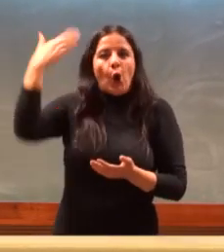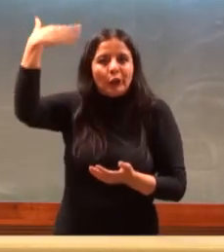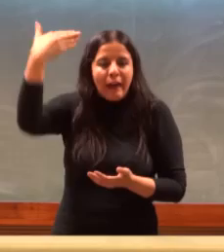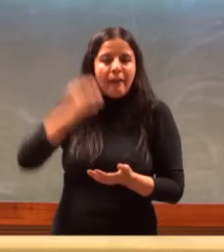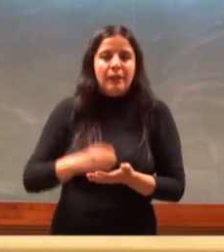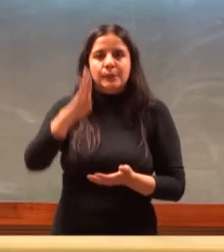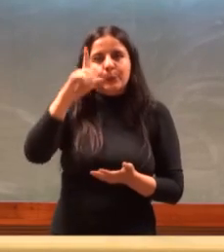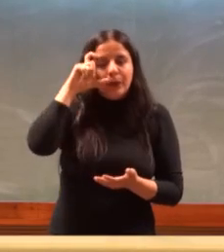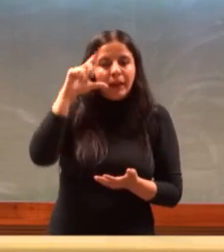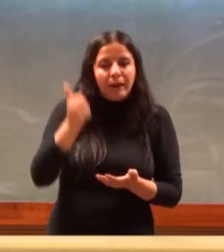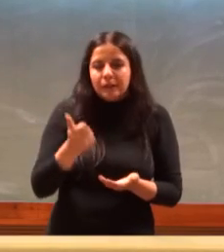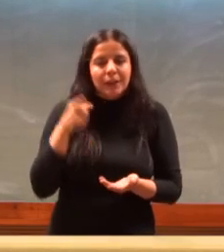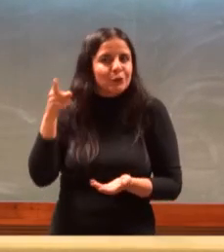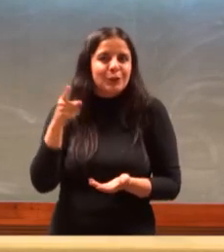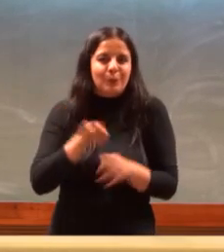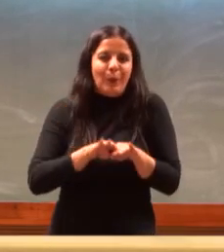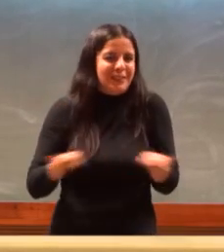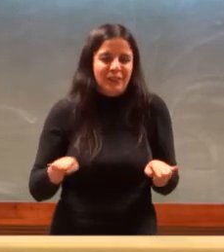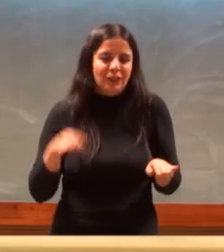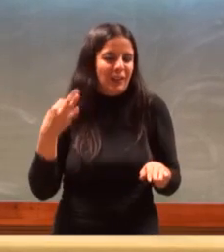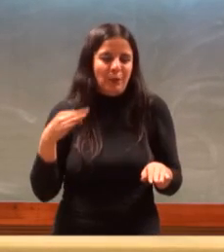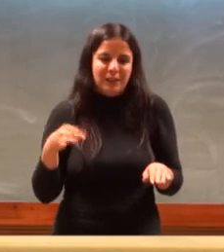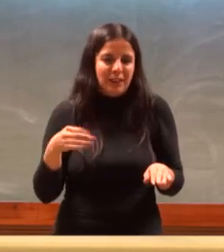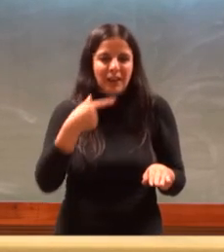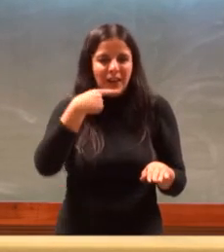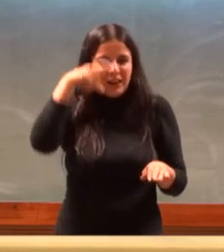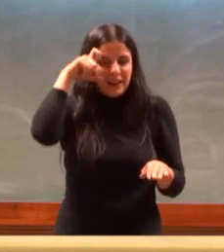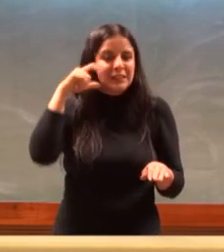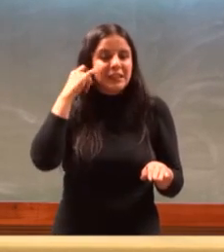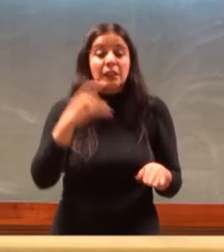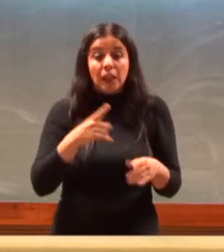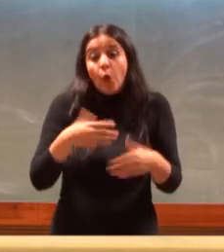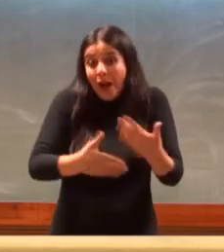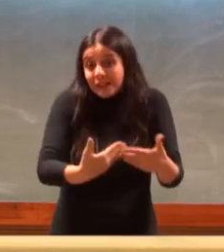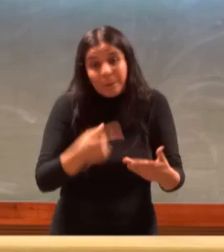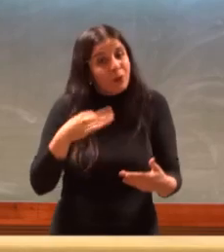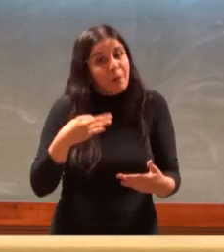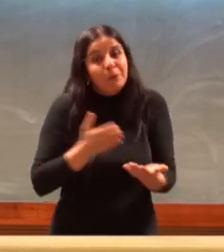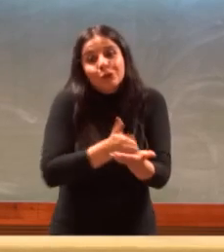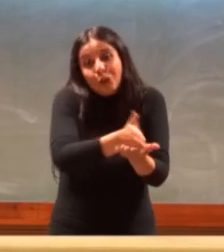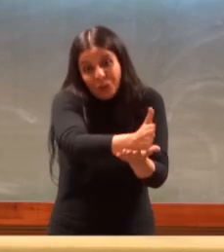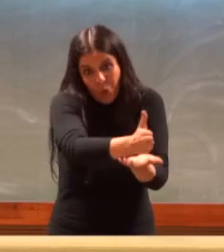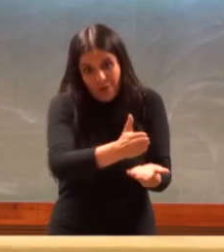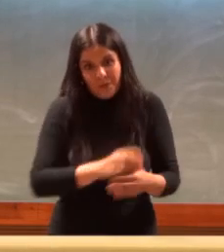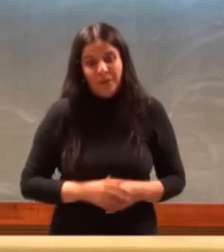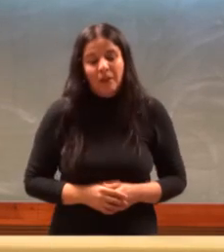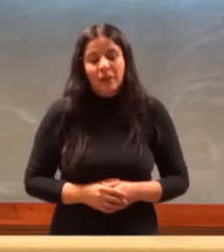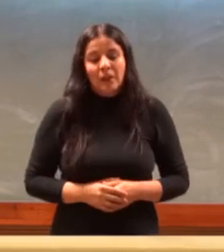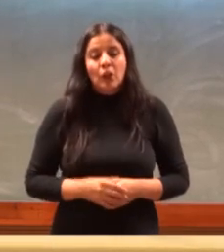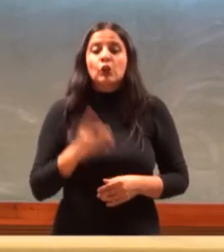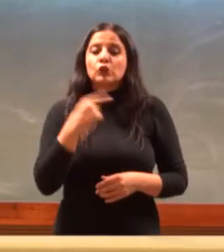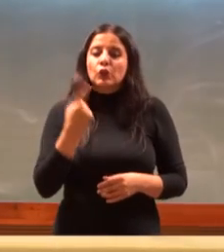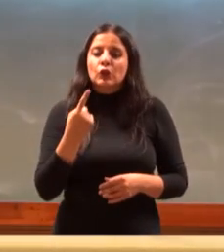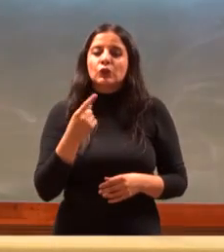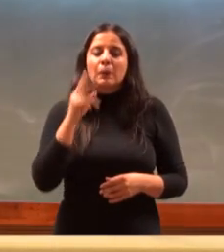cuestión básica que tiene que hacer la cesit y que de hecho en gran parte la está haciendo pero tenemos que que prolongarla pero una cosa importante que nosotros vemos que